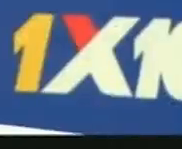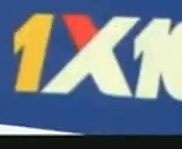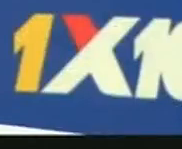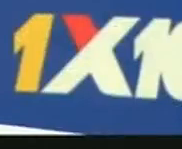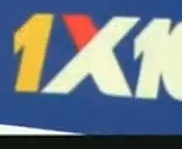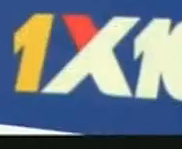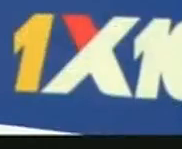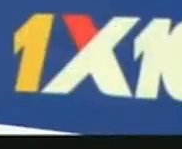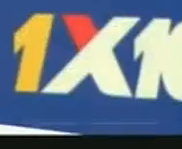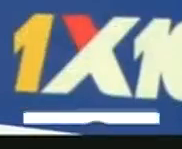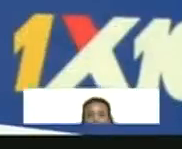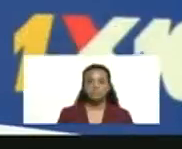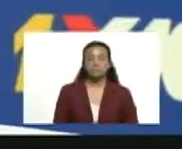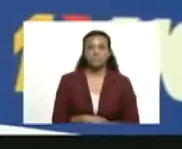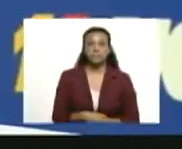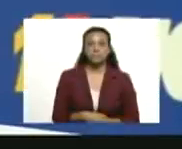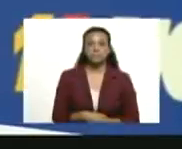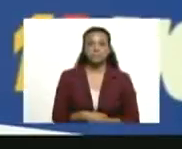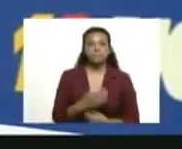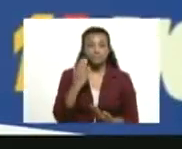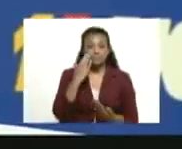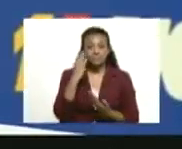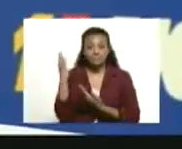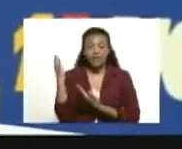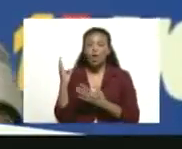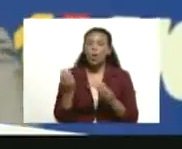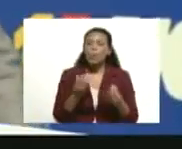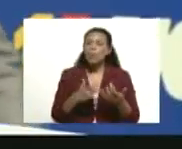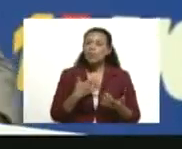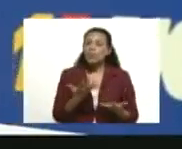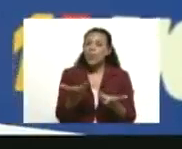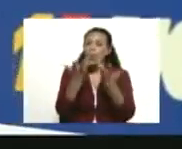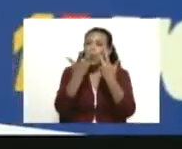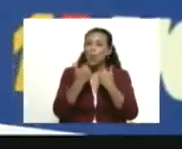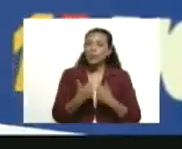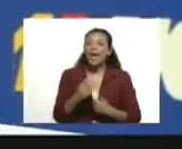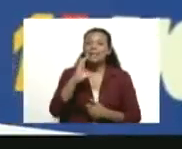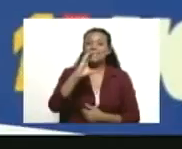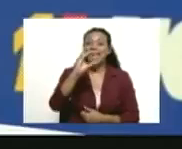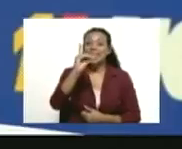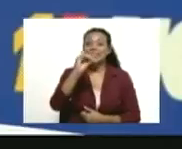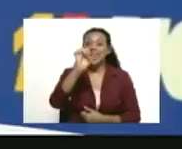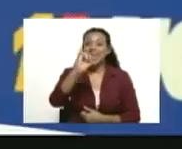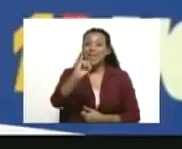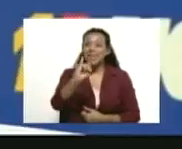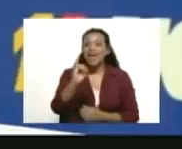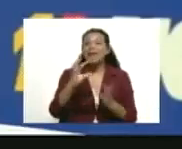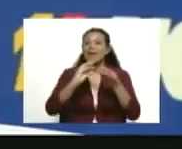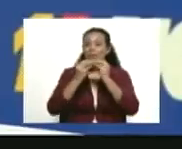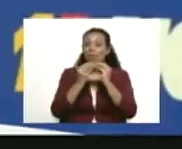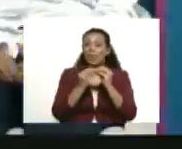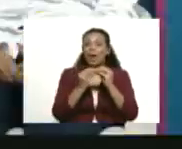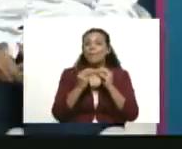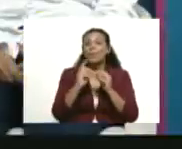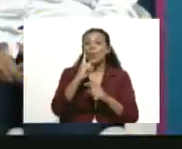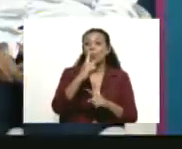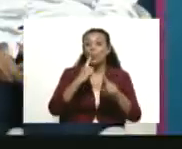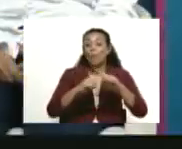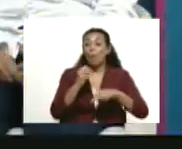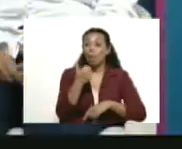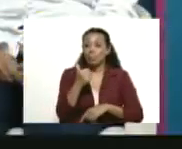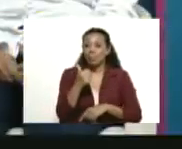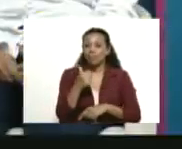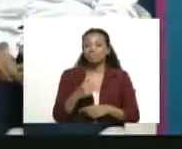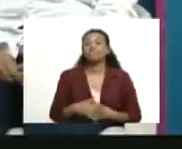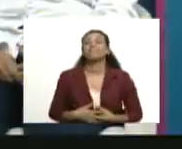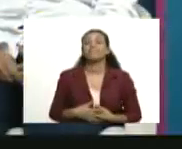Ahora dime, ¿cómo te sientes con el nuevo CDI? ¿Qué me puedes contar del nuevo CDI ya recuperado gracias al 1x10? Sí, estamos